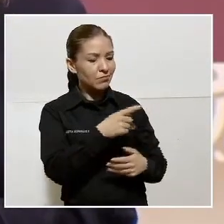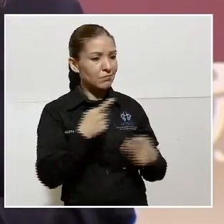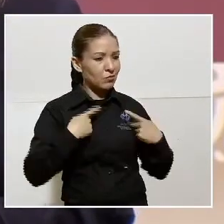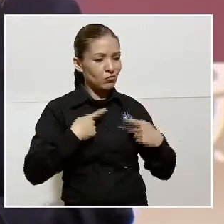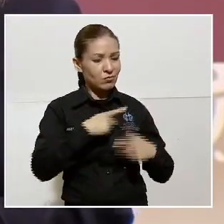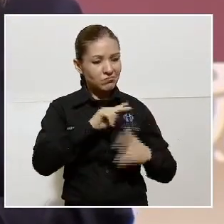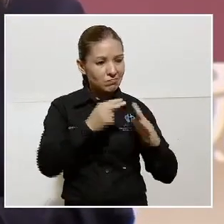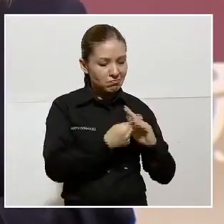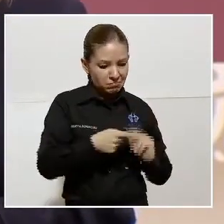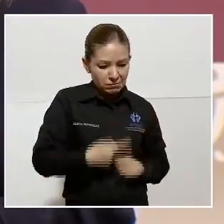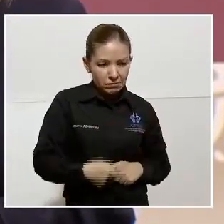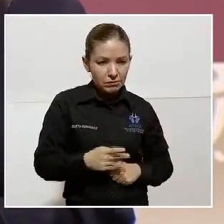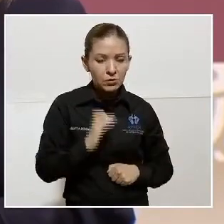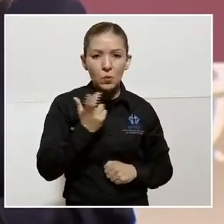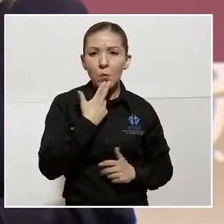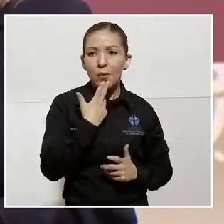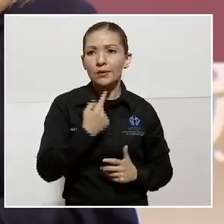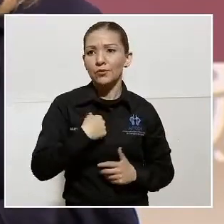chihuahuenses, les digo,